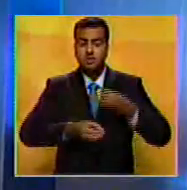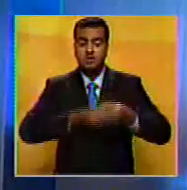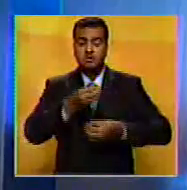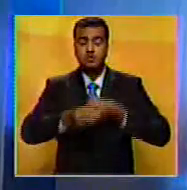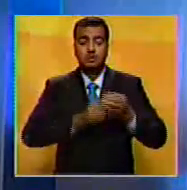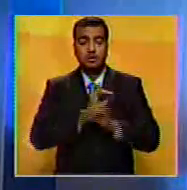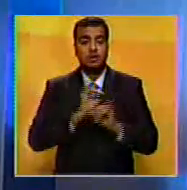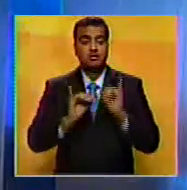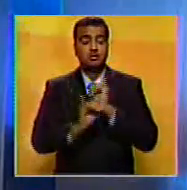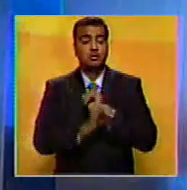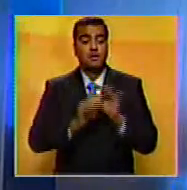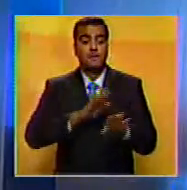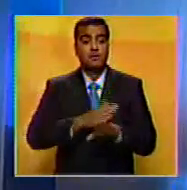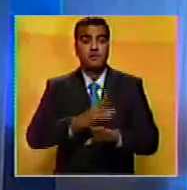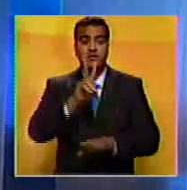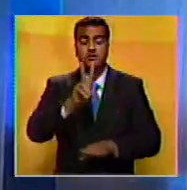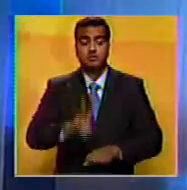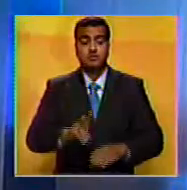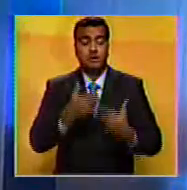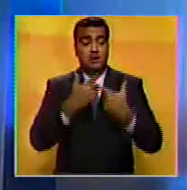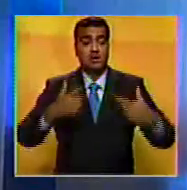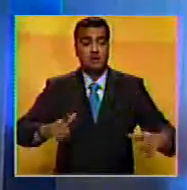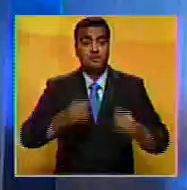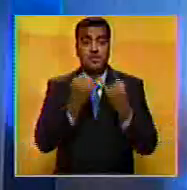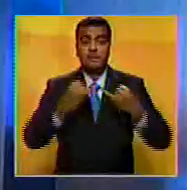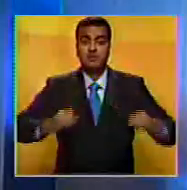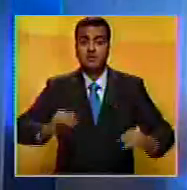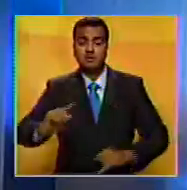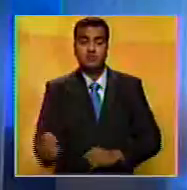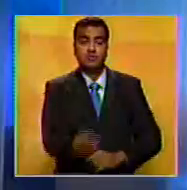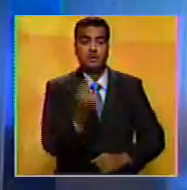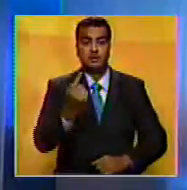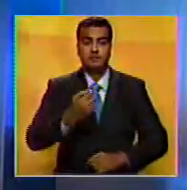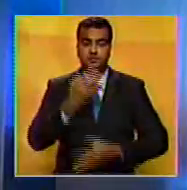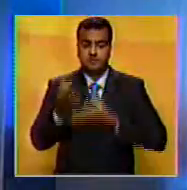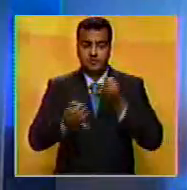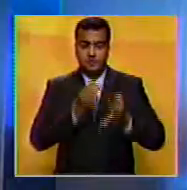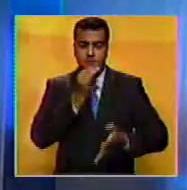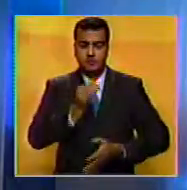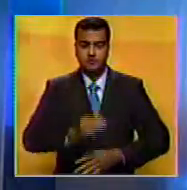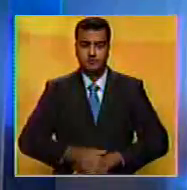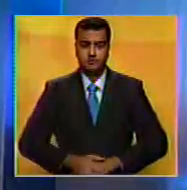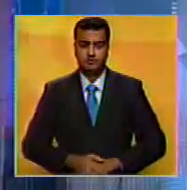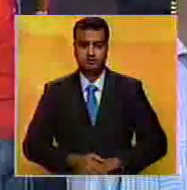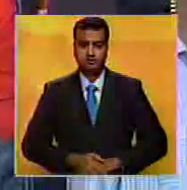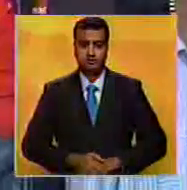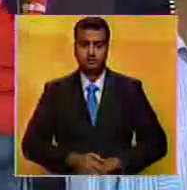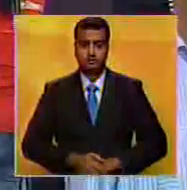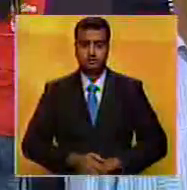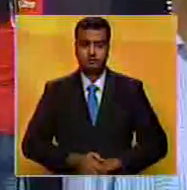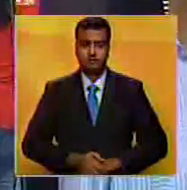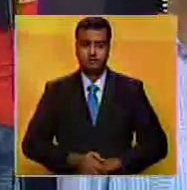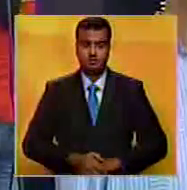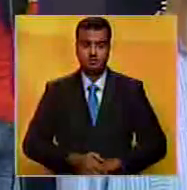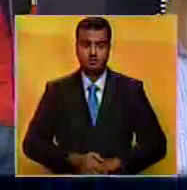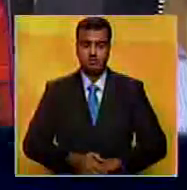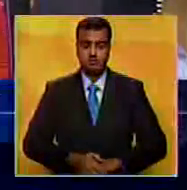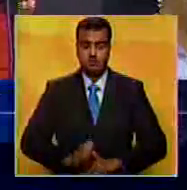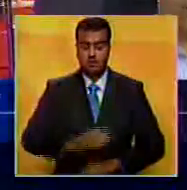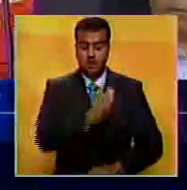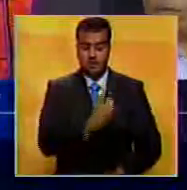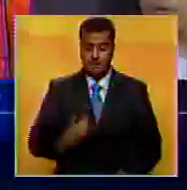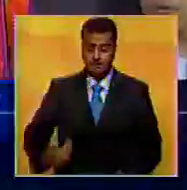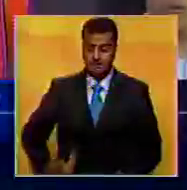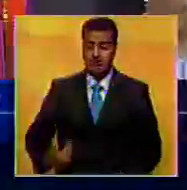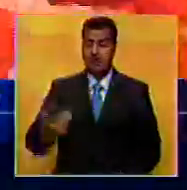porque Venezuela es un país libre, independiente y soberano. Liz Flores nos informa. El jefe del Estado